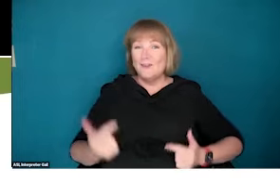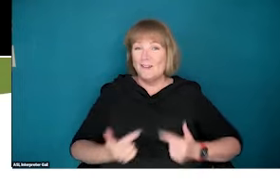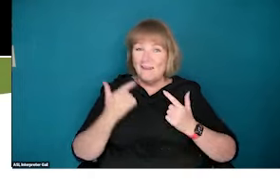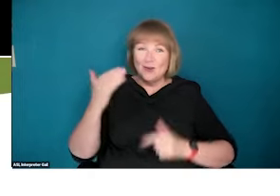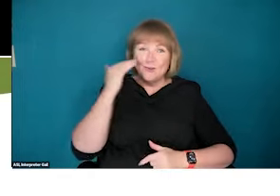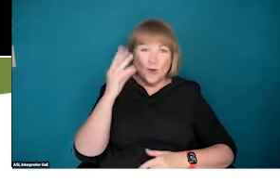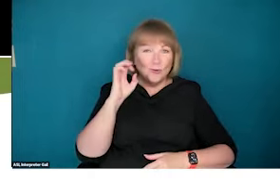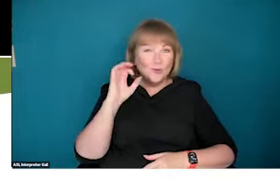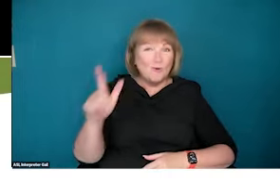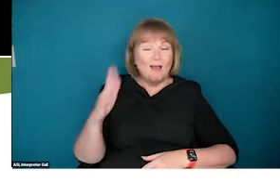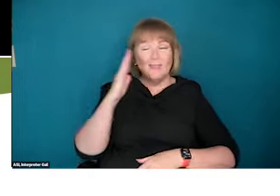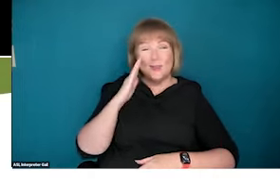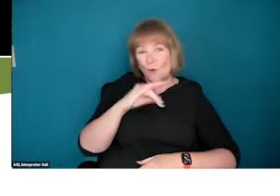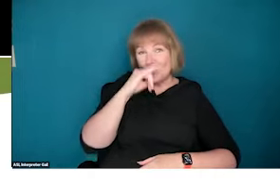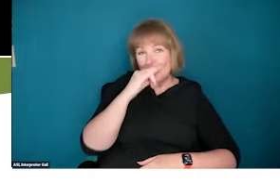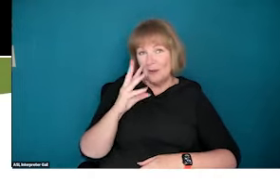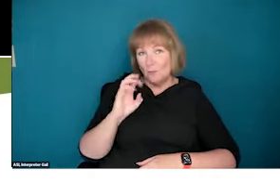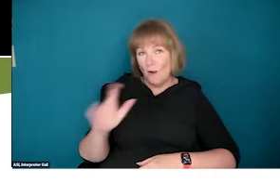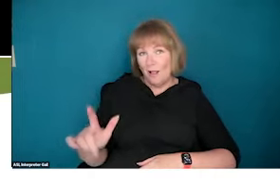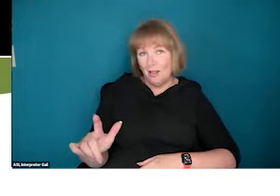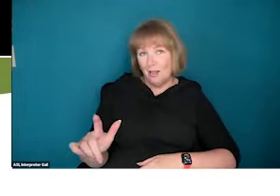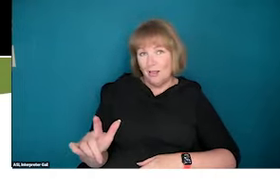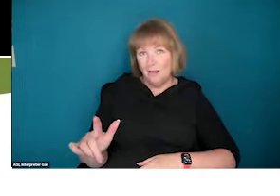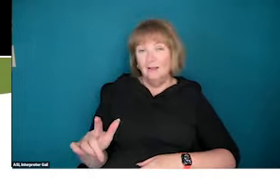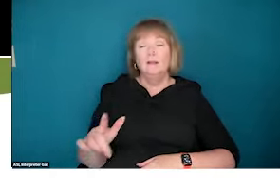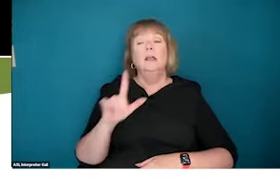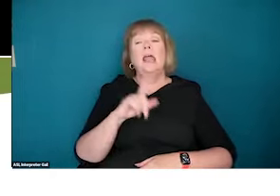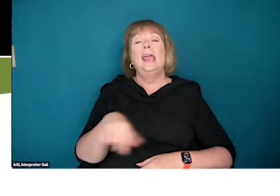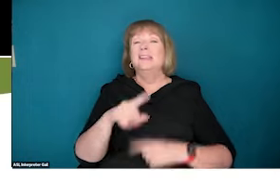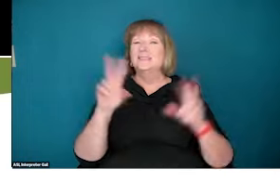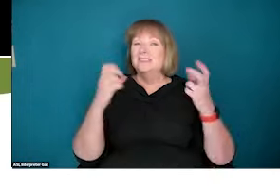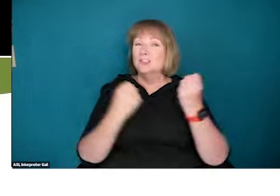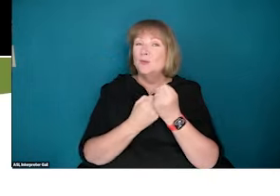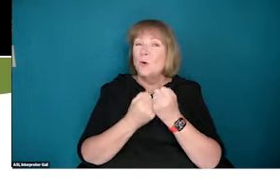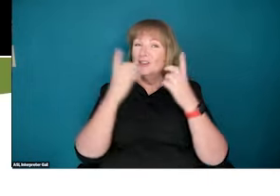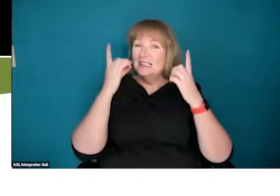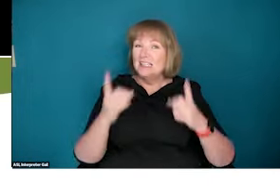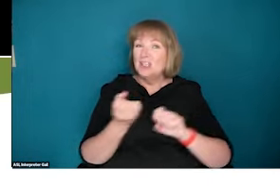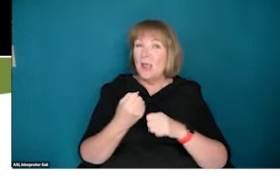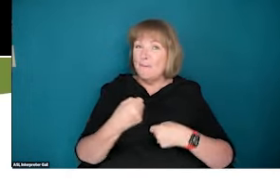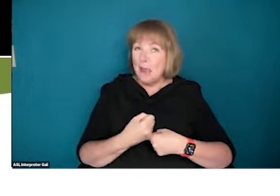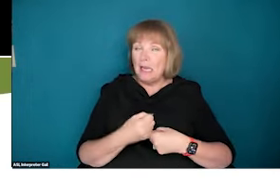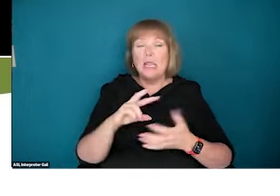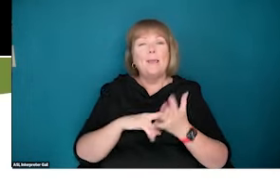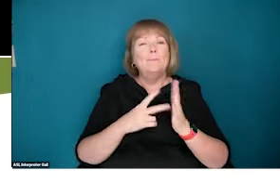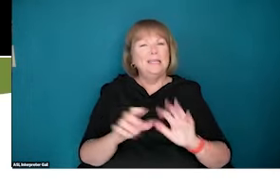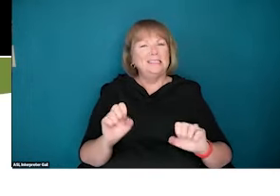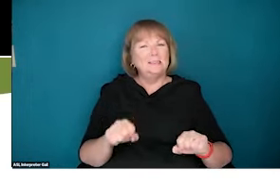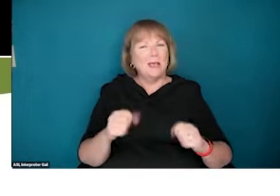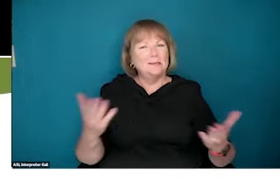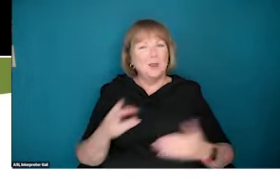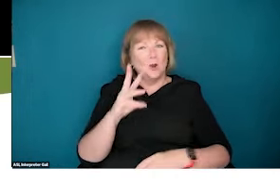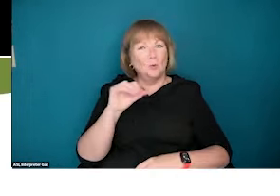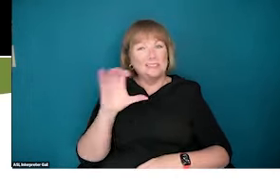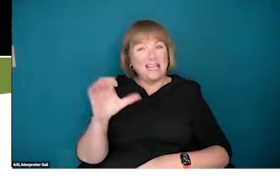legal para apoyarnos a que esta herramienta sea una herramienta poderosa, legal y derecho que todos nos